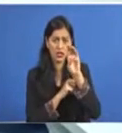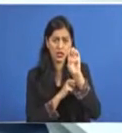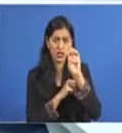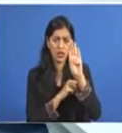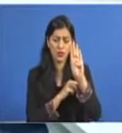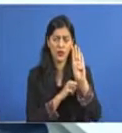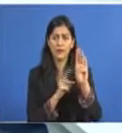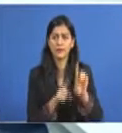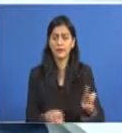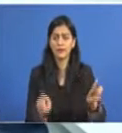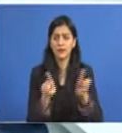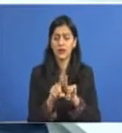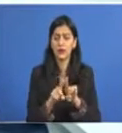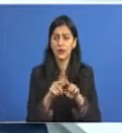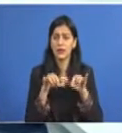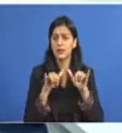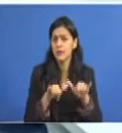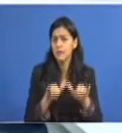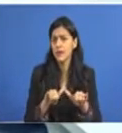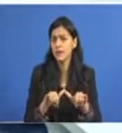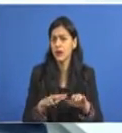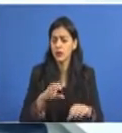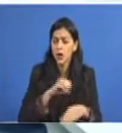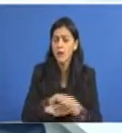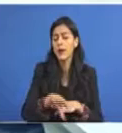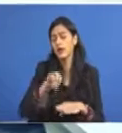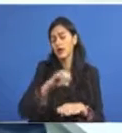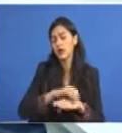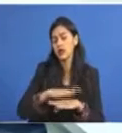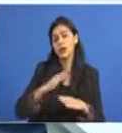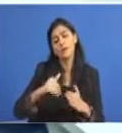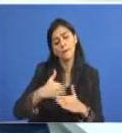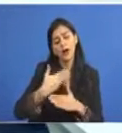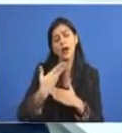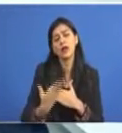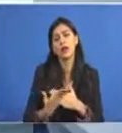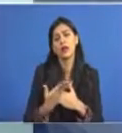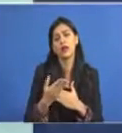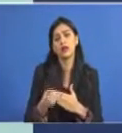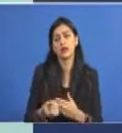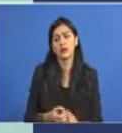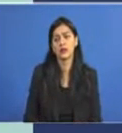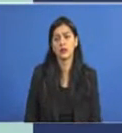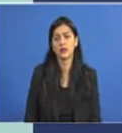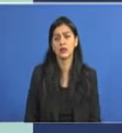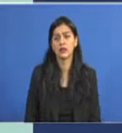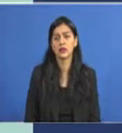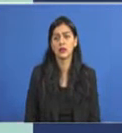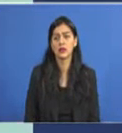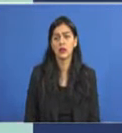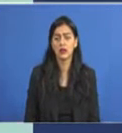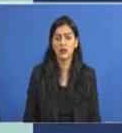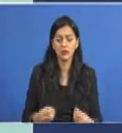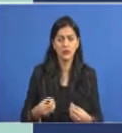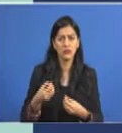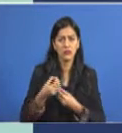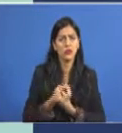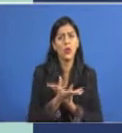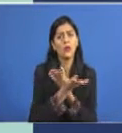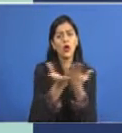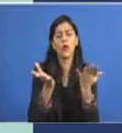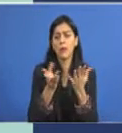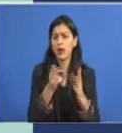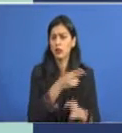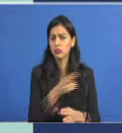también preparando capacitaciones que más adelante vamos a elevar a la voz pública para que puedan